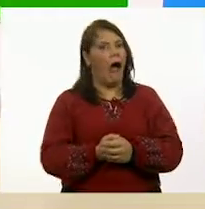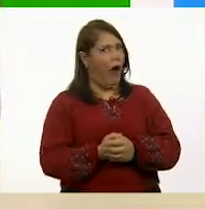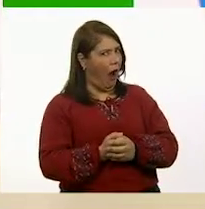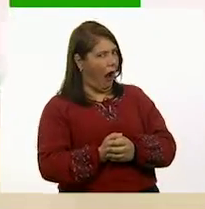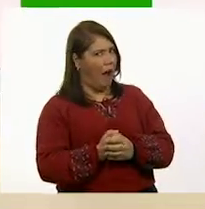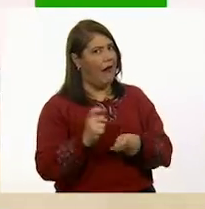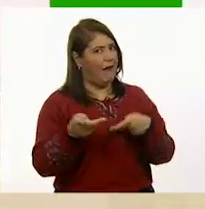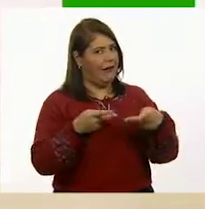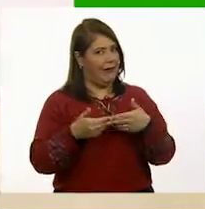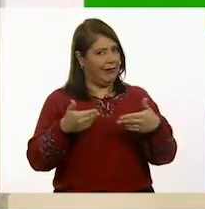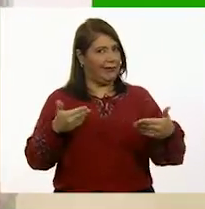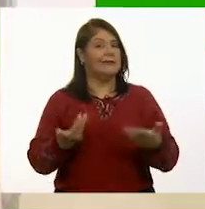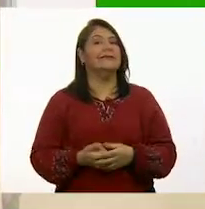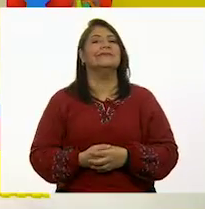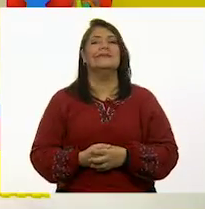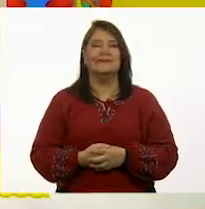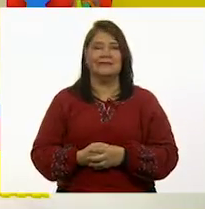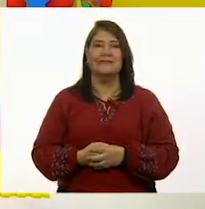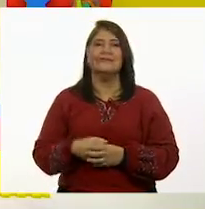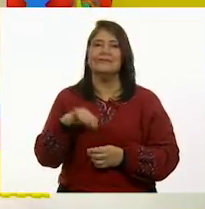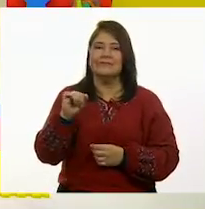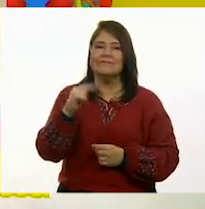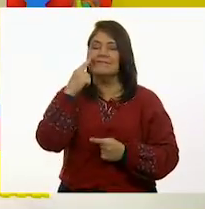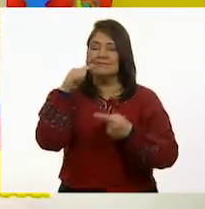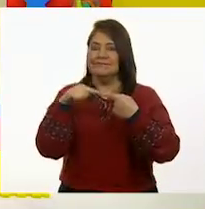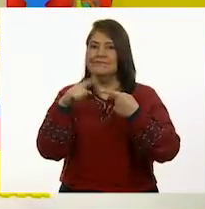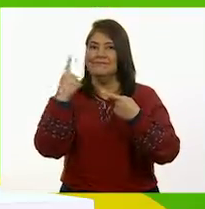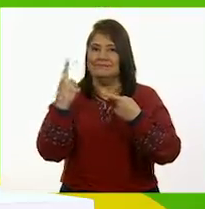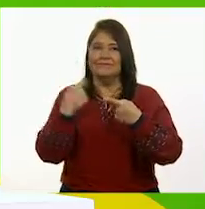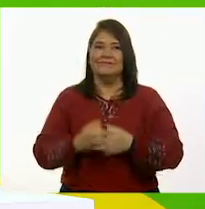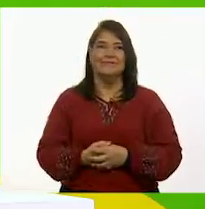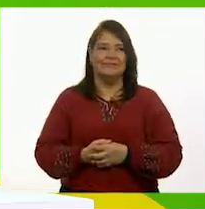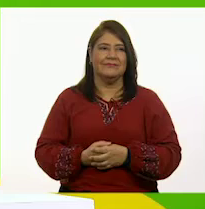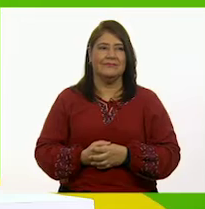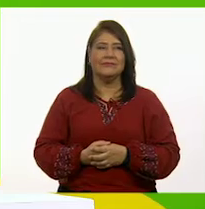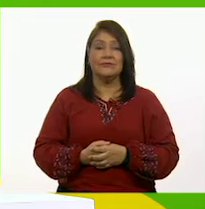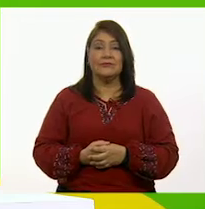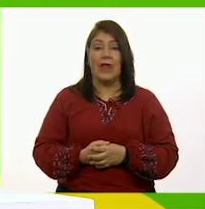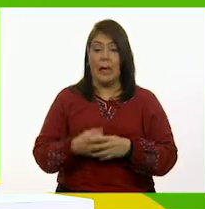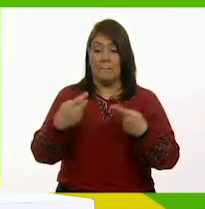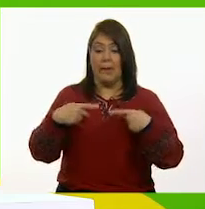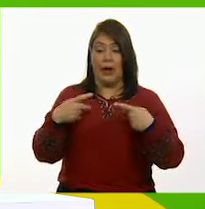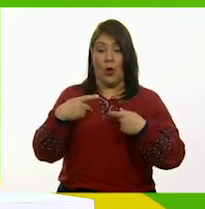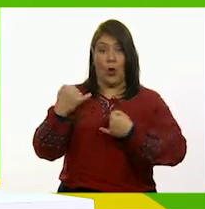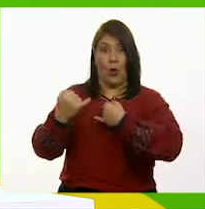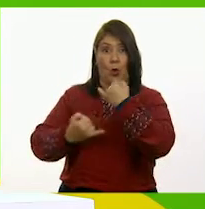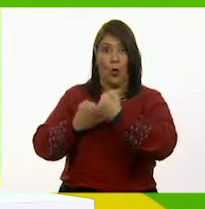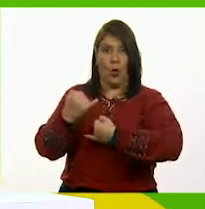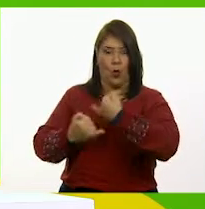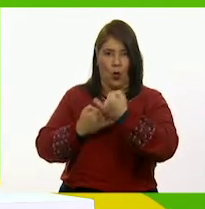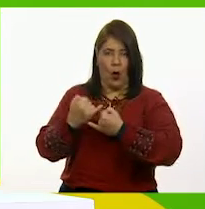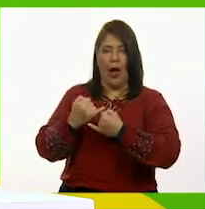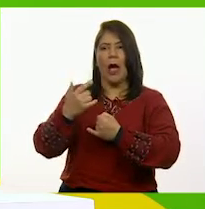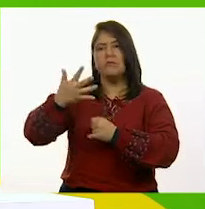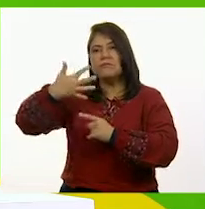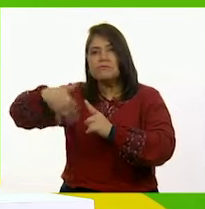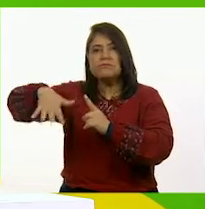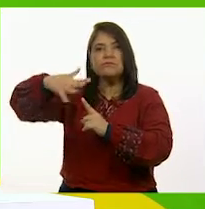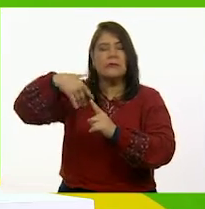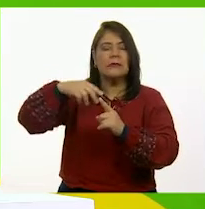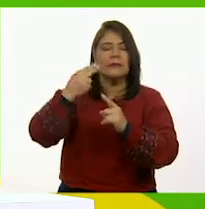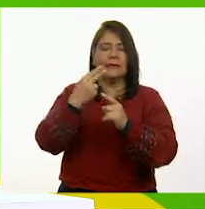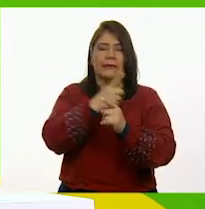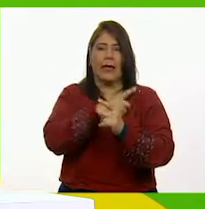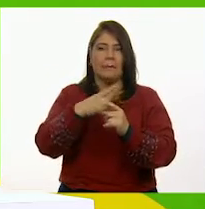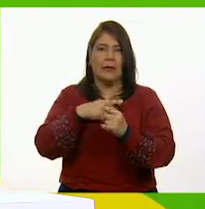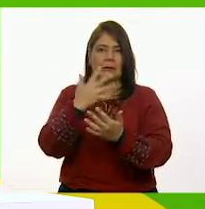preparada! Sí. Número uno. Un jugador, el buscador, se debe tapar los